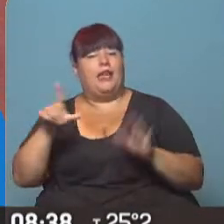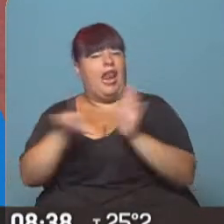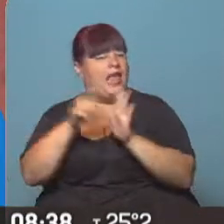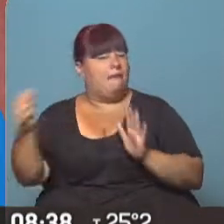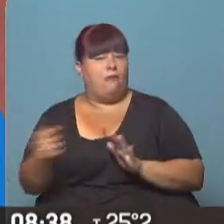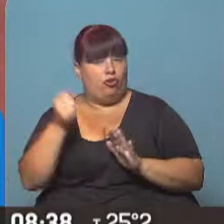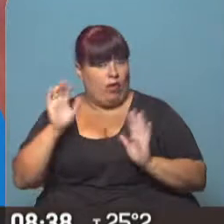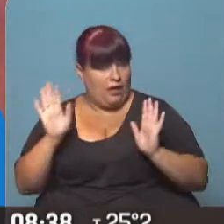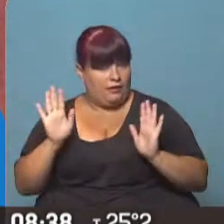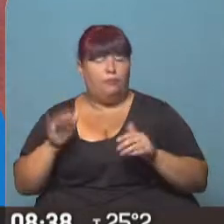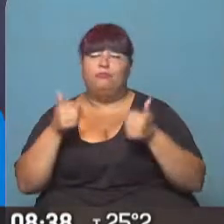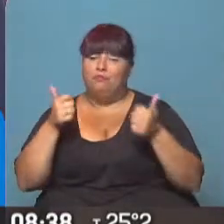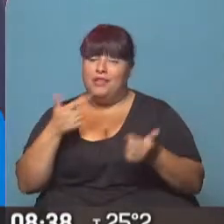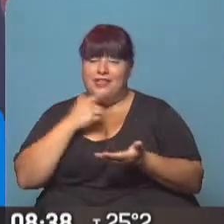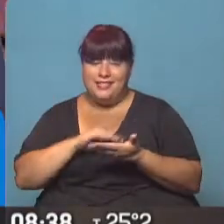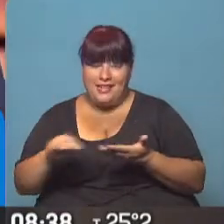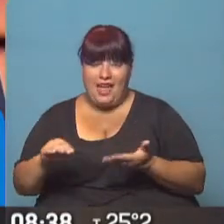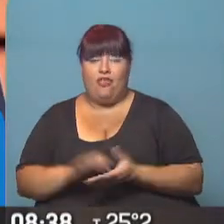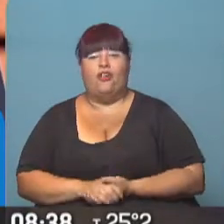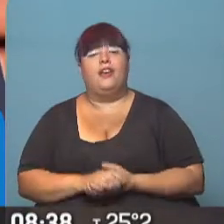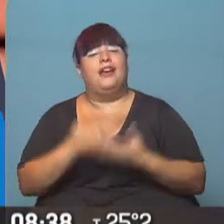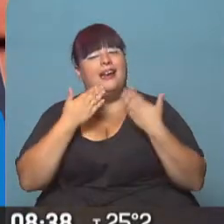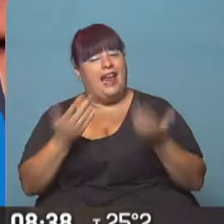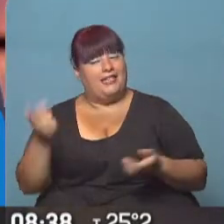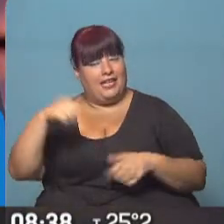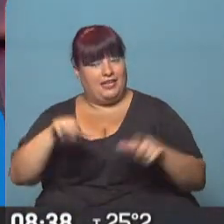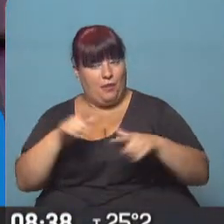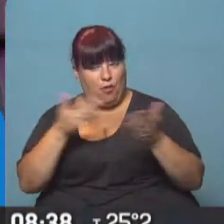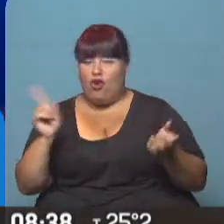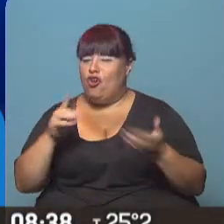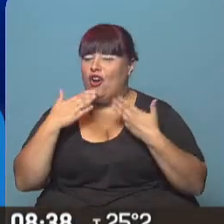fundamentales. Seguro. Muy bien, senador Pedro Brayapocar, gracias por estar en la televisión pública. No, gracias a usted. Gracias.